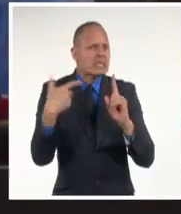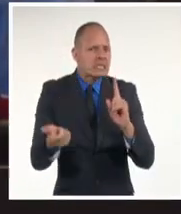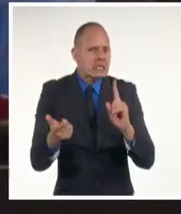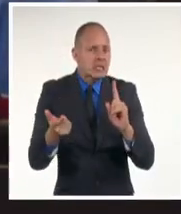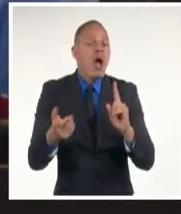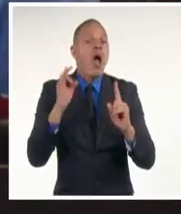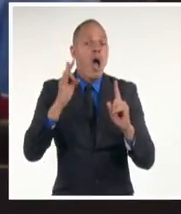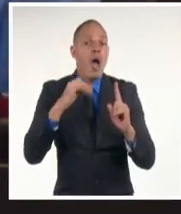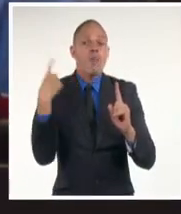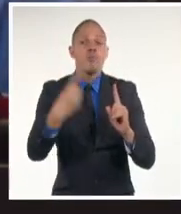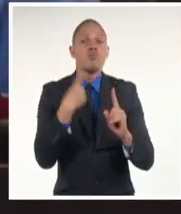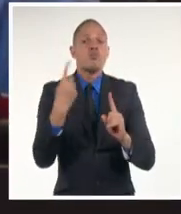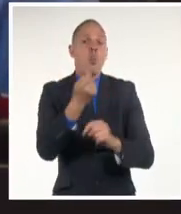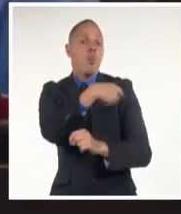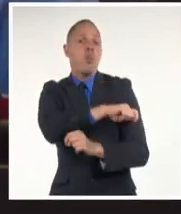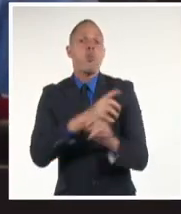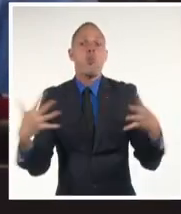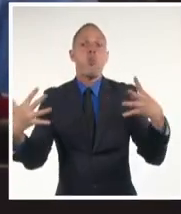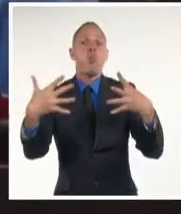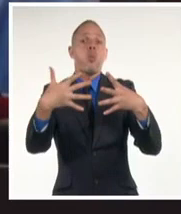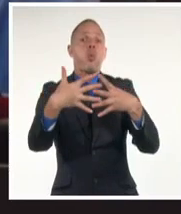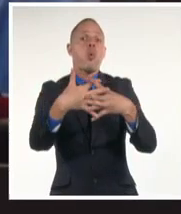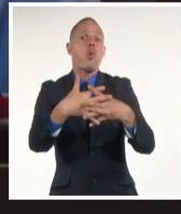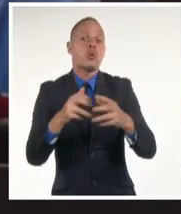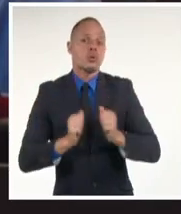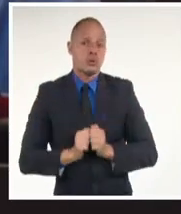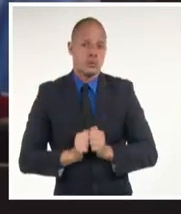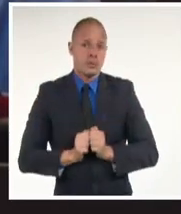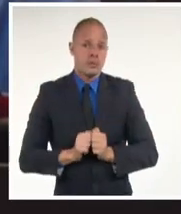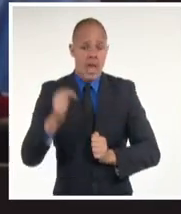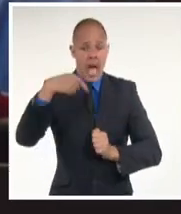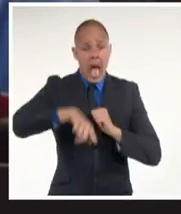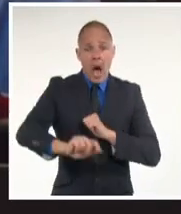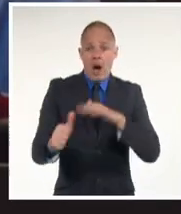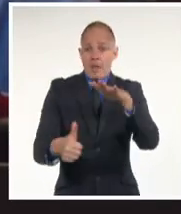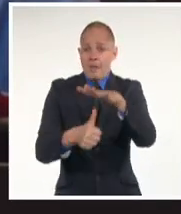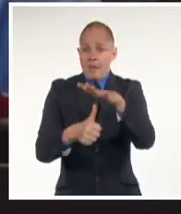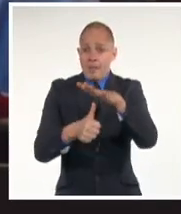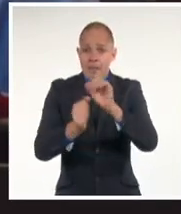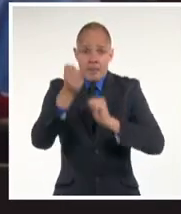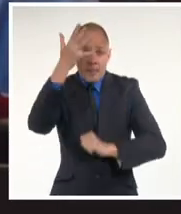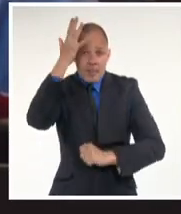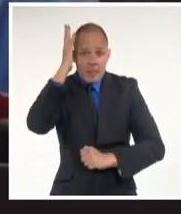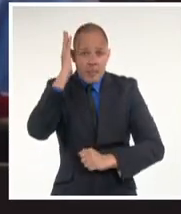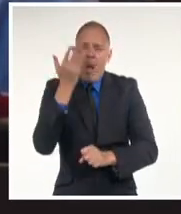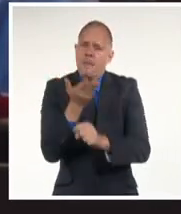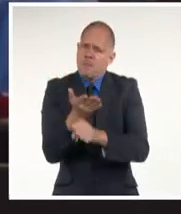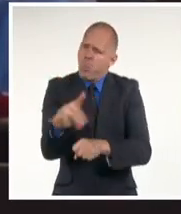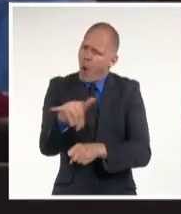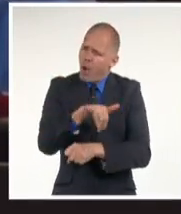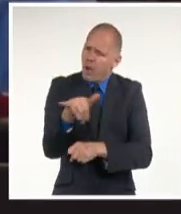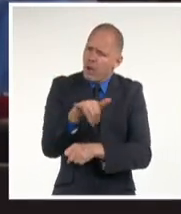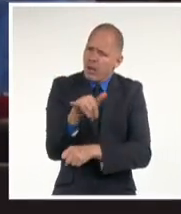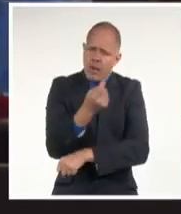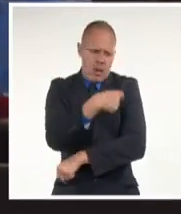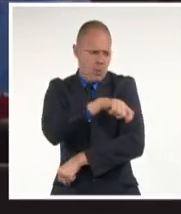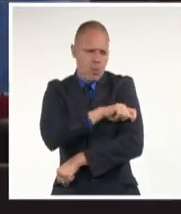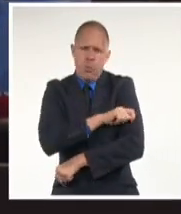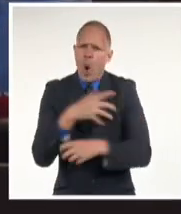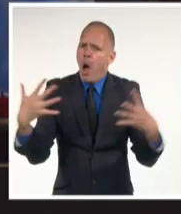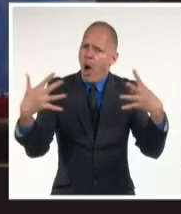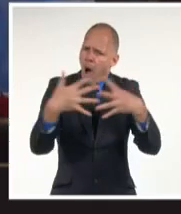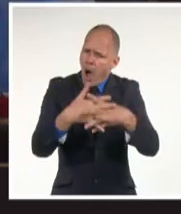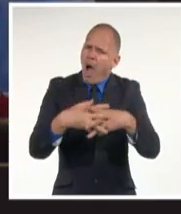que ha estado convocando nuestro presidente. Fortalecer la unidad monolítica de nuestro pueblo junto